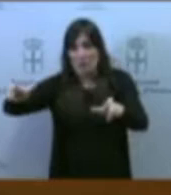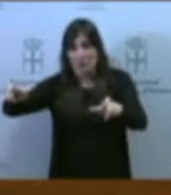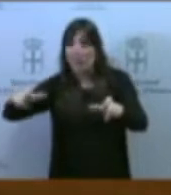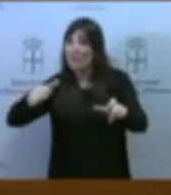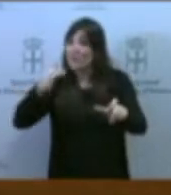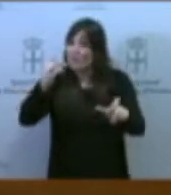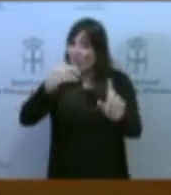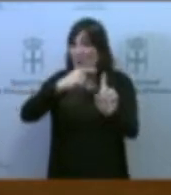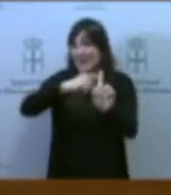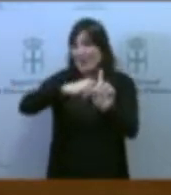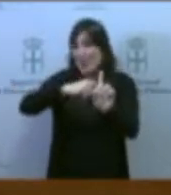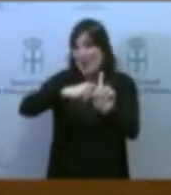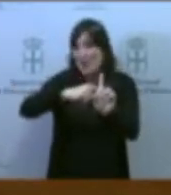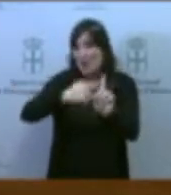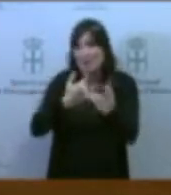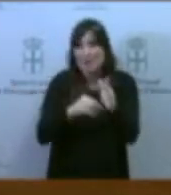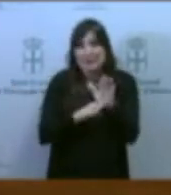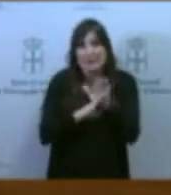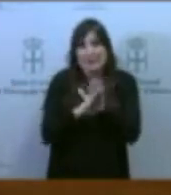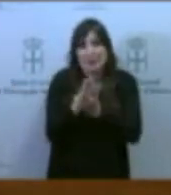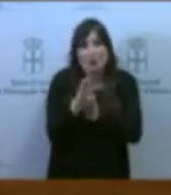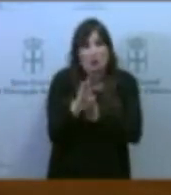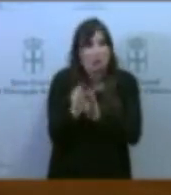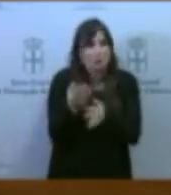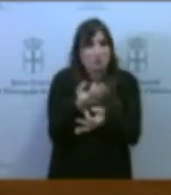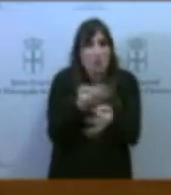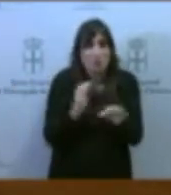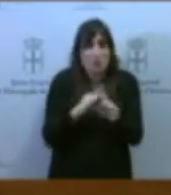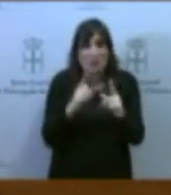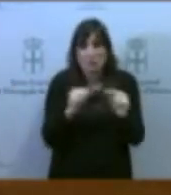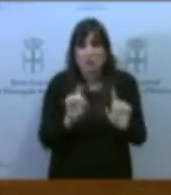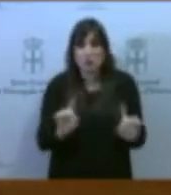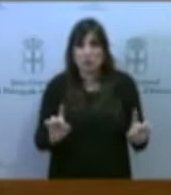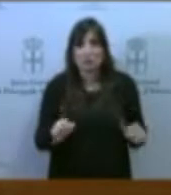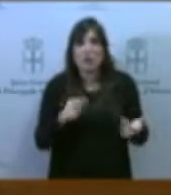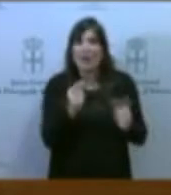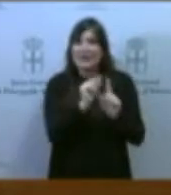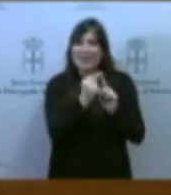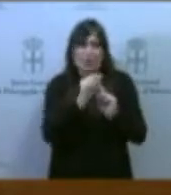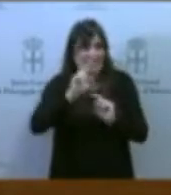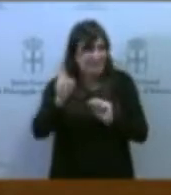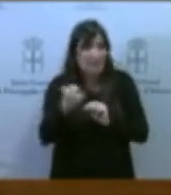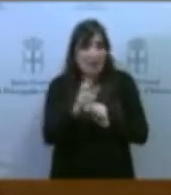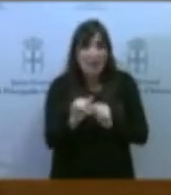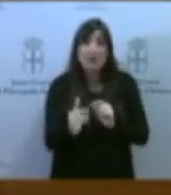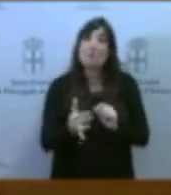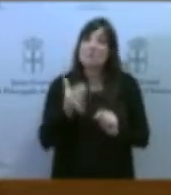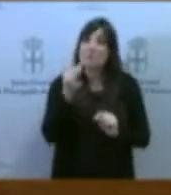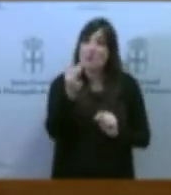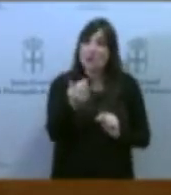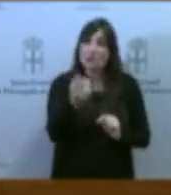no son los que Asturias necesita. Y ahí están todos los indicadores. Y además con una sangría demográfica